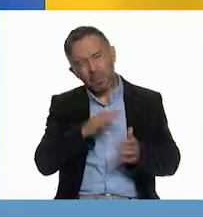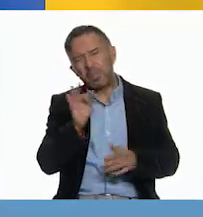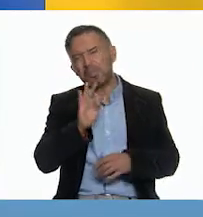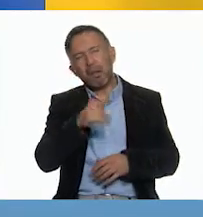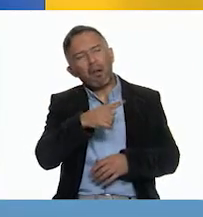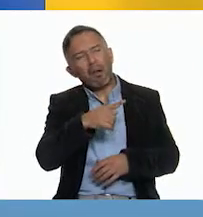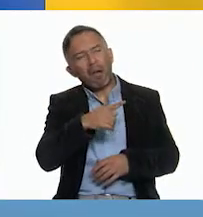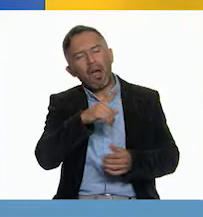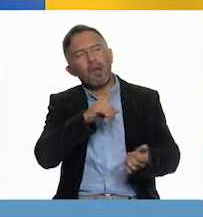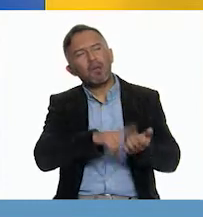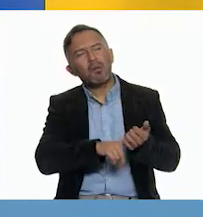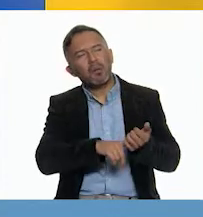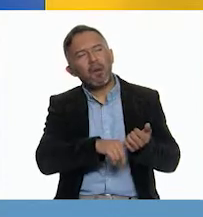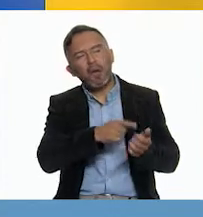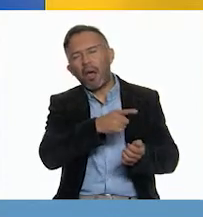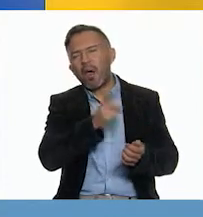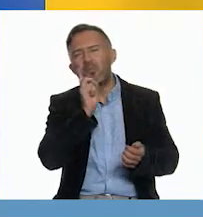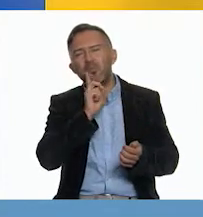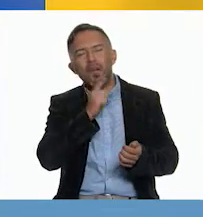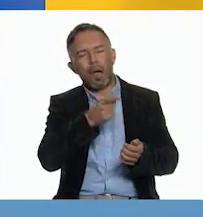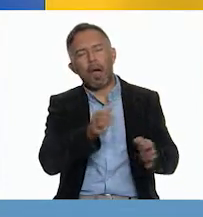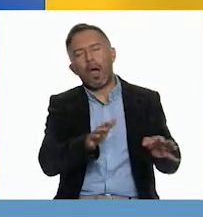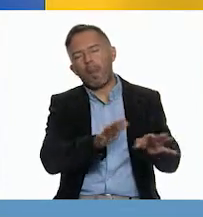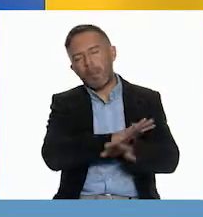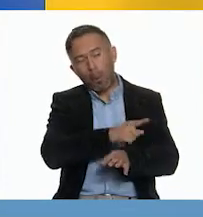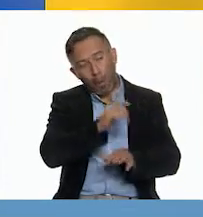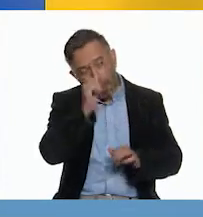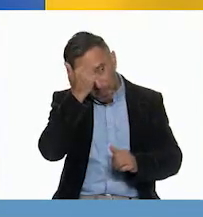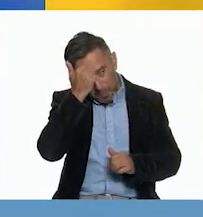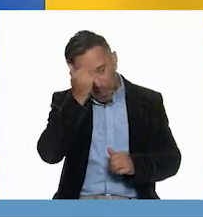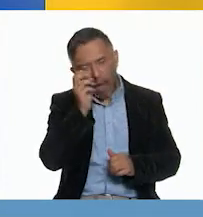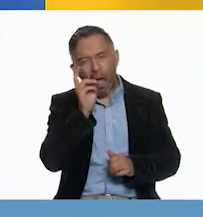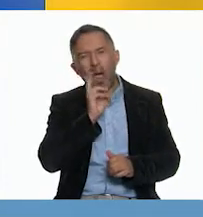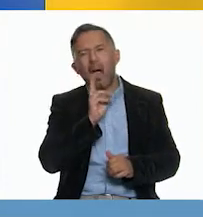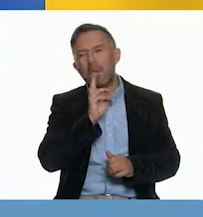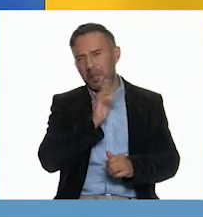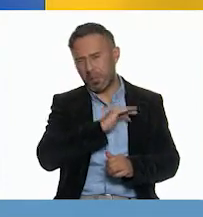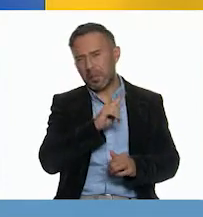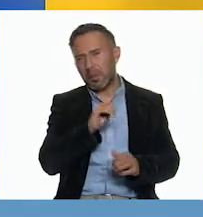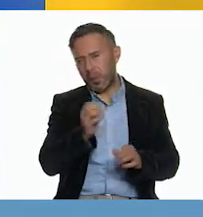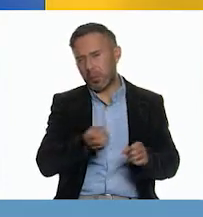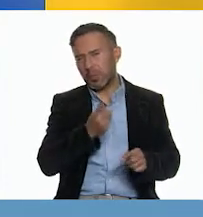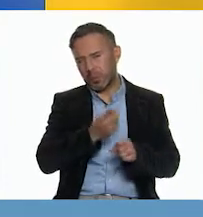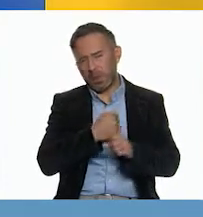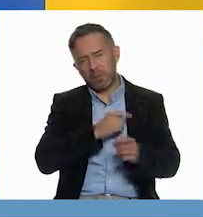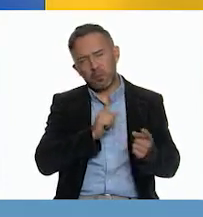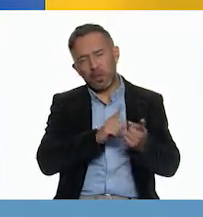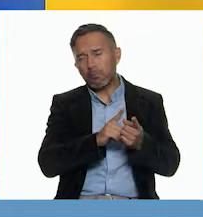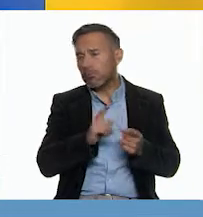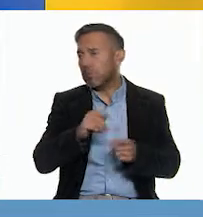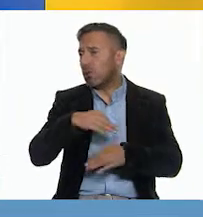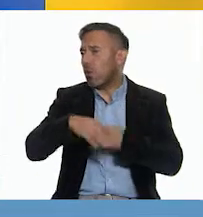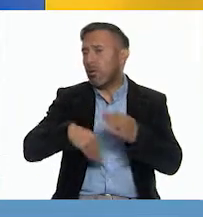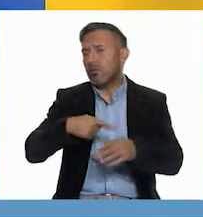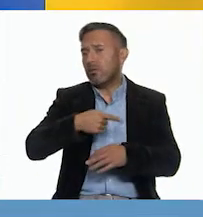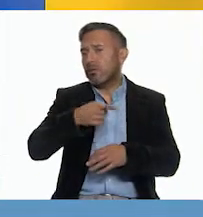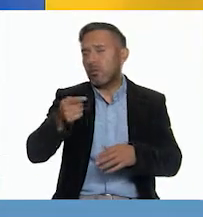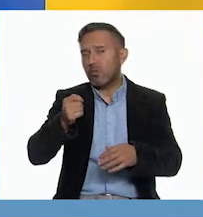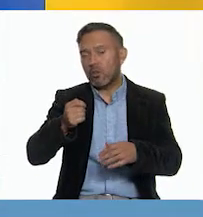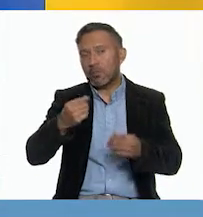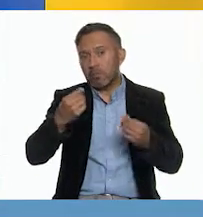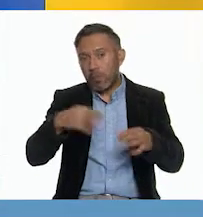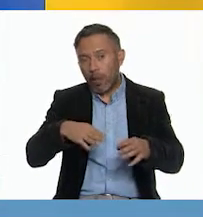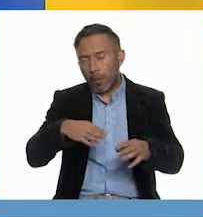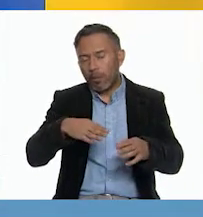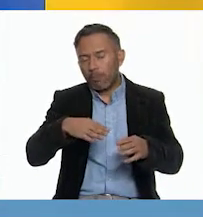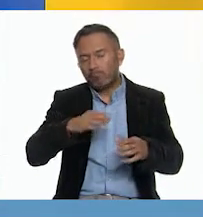cambiado y quisieron darle una oportunidad. Yo creo que todos merecemos tener una segunda oportunidad. Pero en el caso